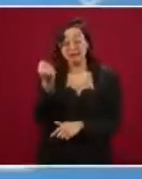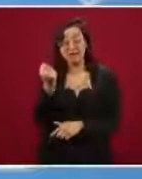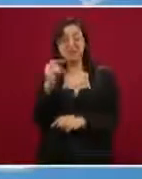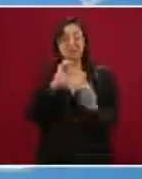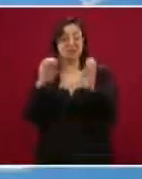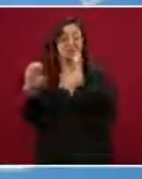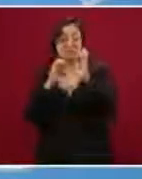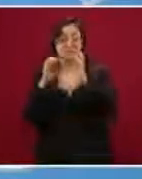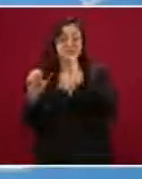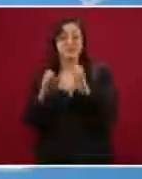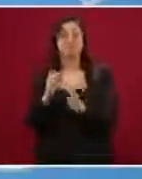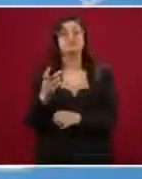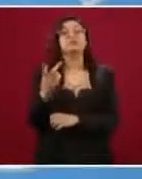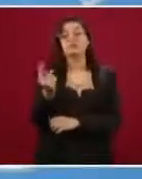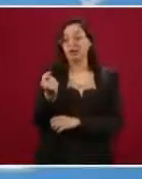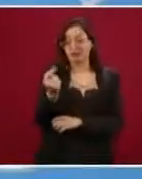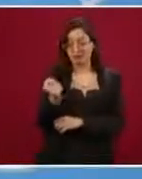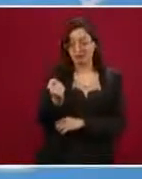en Televisa,